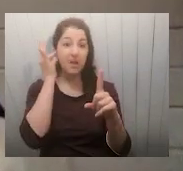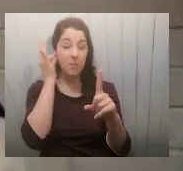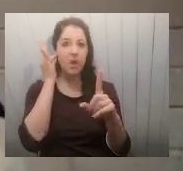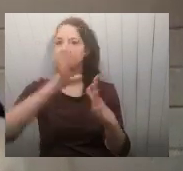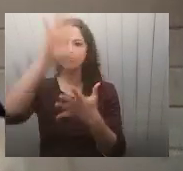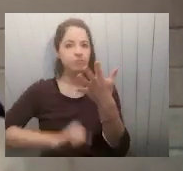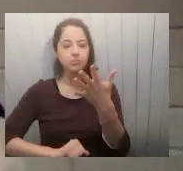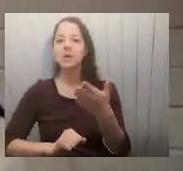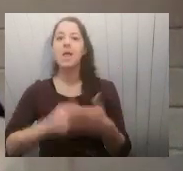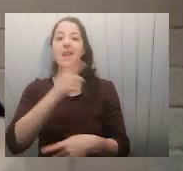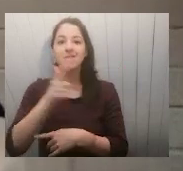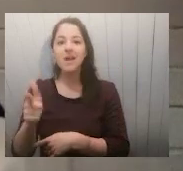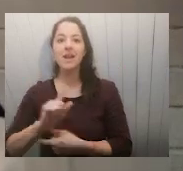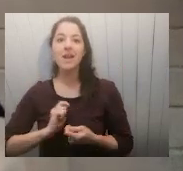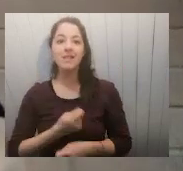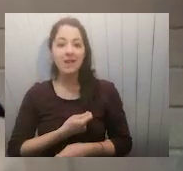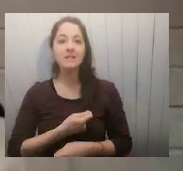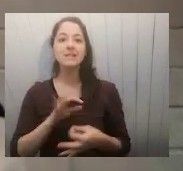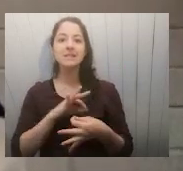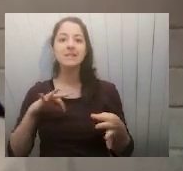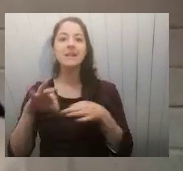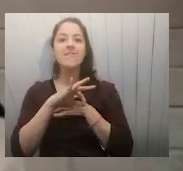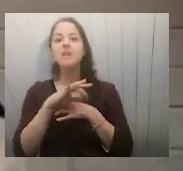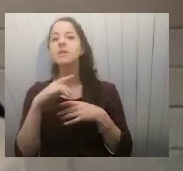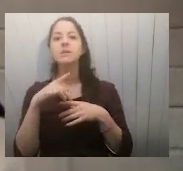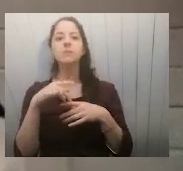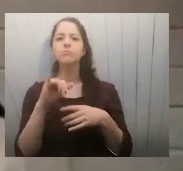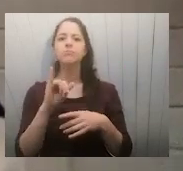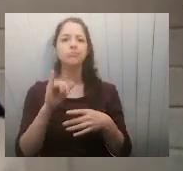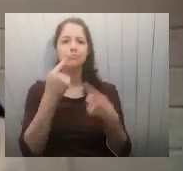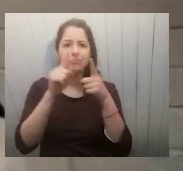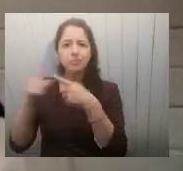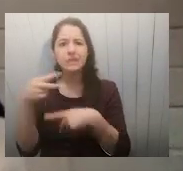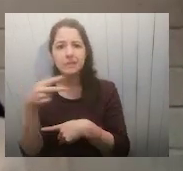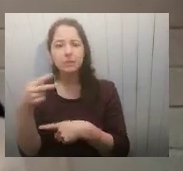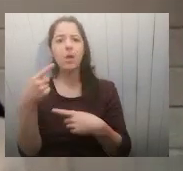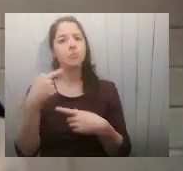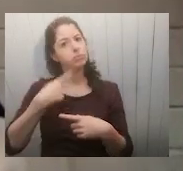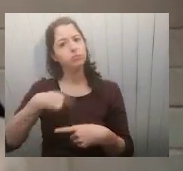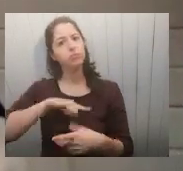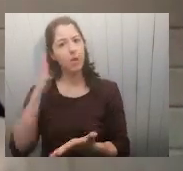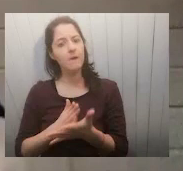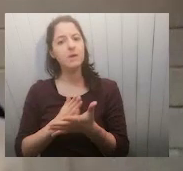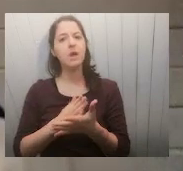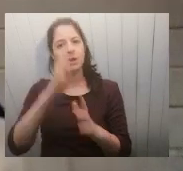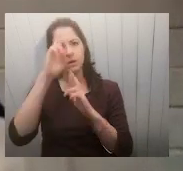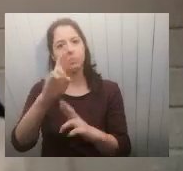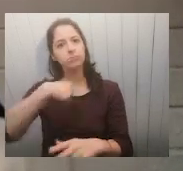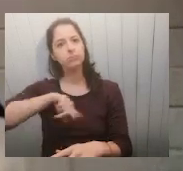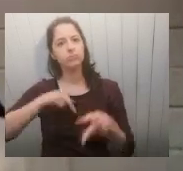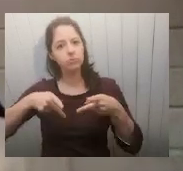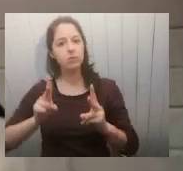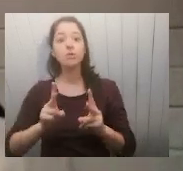binarias, bisexuales, pansexuales e intersexuales. Exigimos el pleno reconocimiento de los derechos filiativos y la tipificación de crímenes